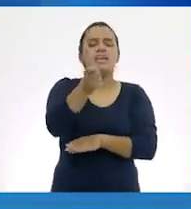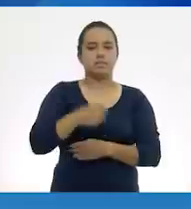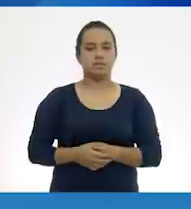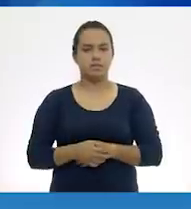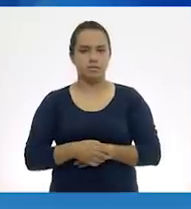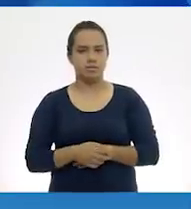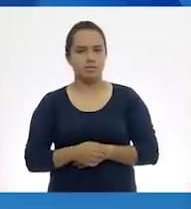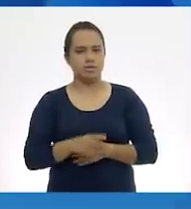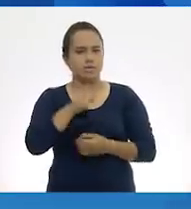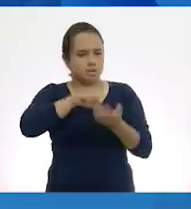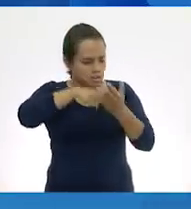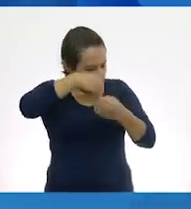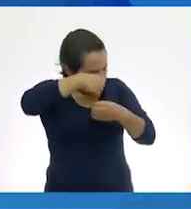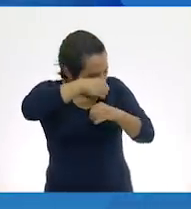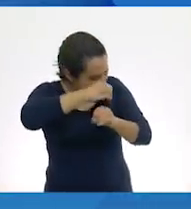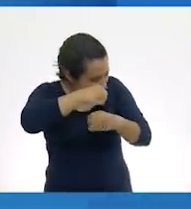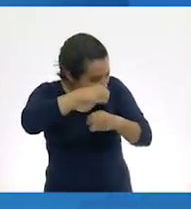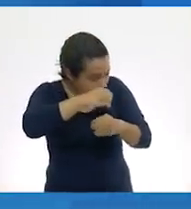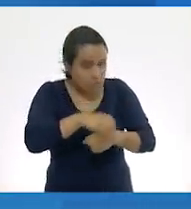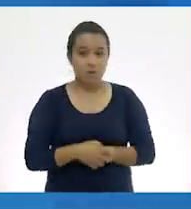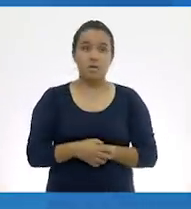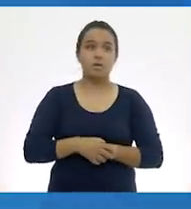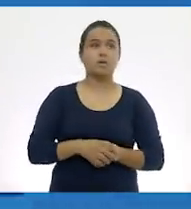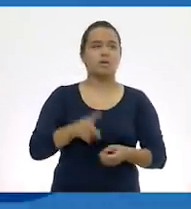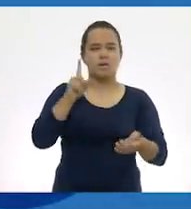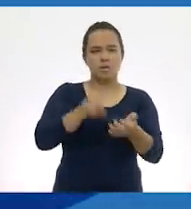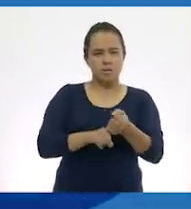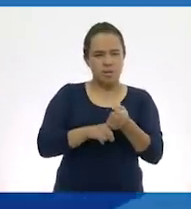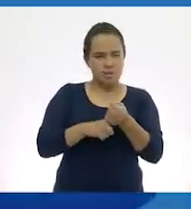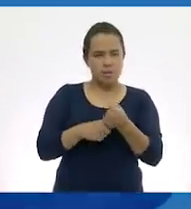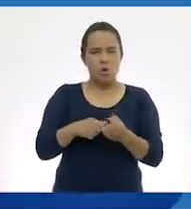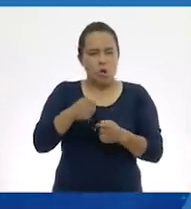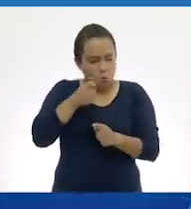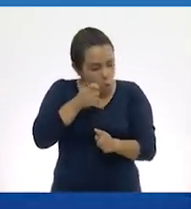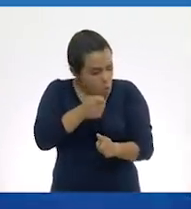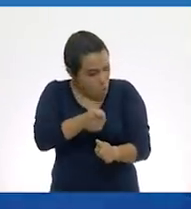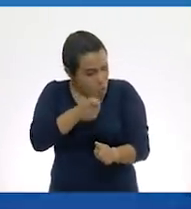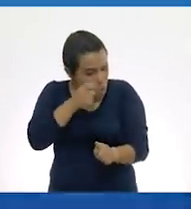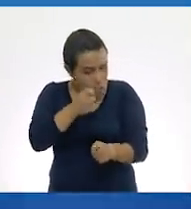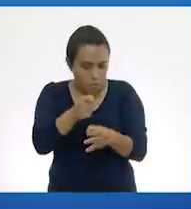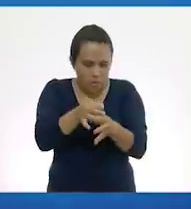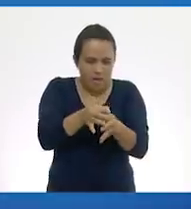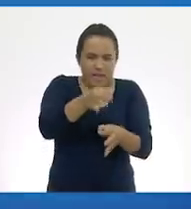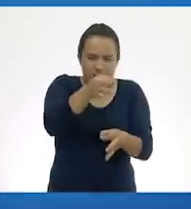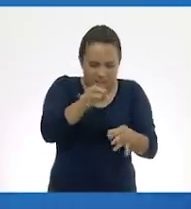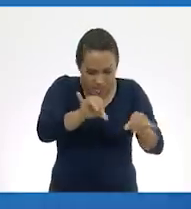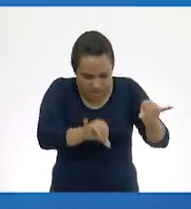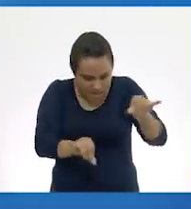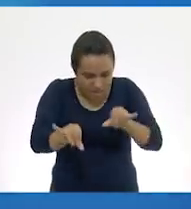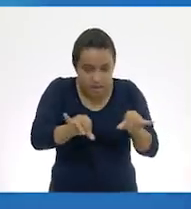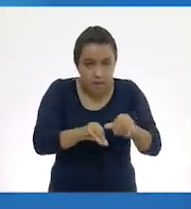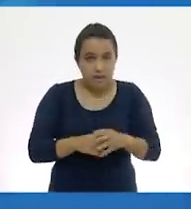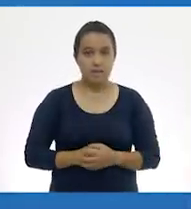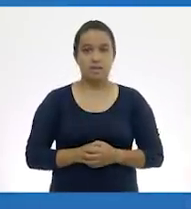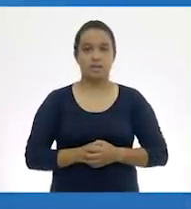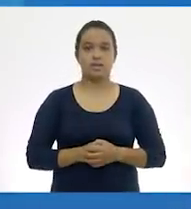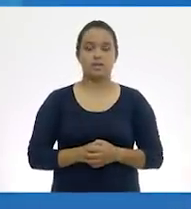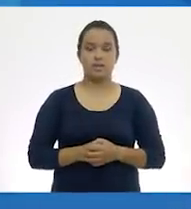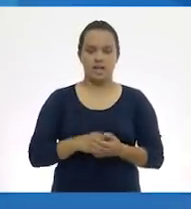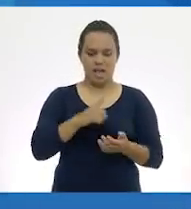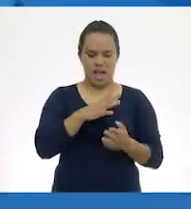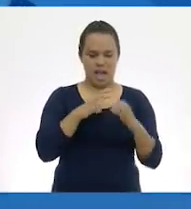lado hay un microscopio, un matraz balón, una lupa, un tubo de ensayo. Así es. Un átomo.